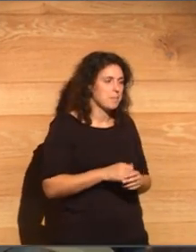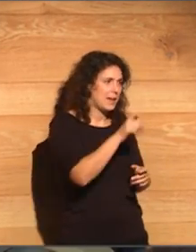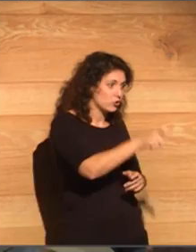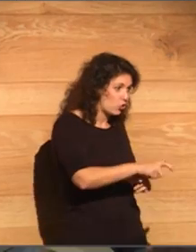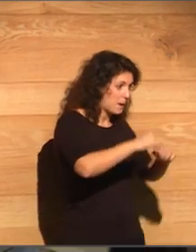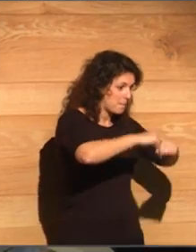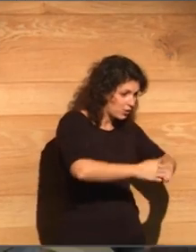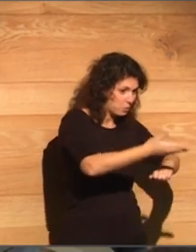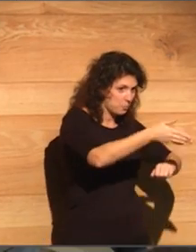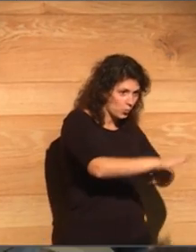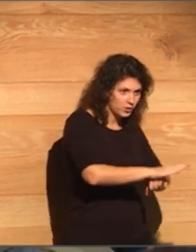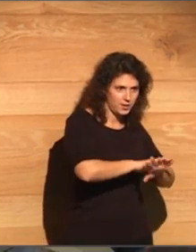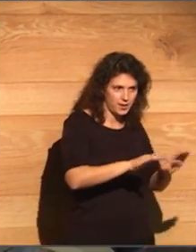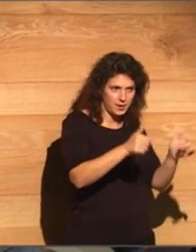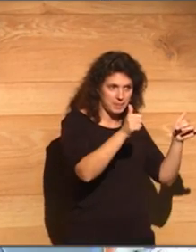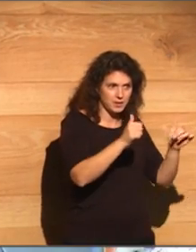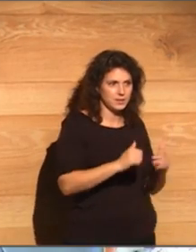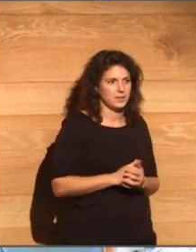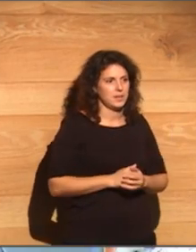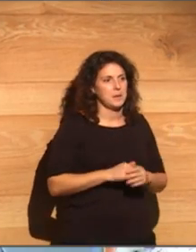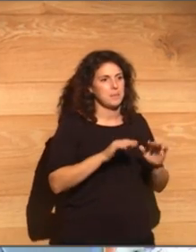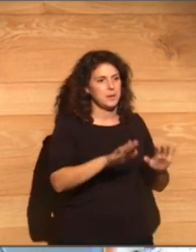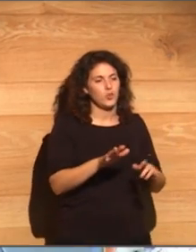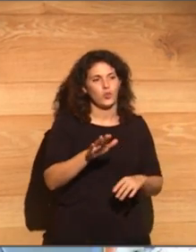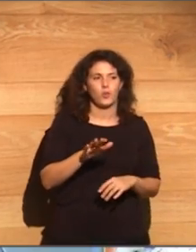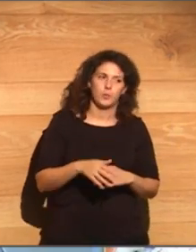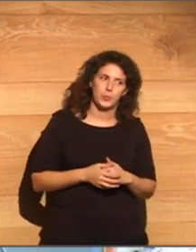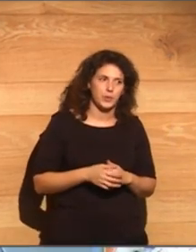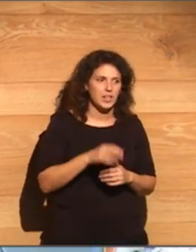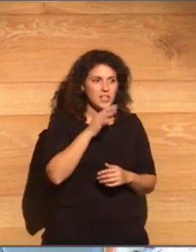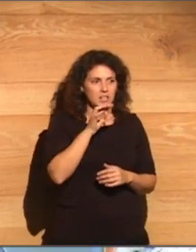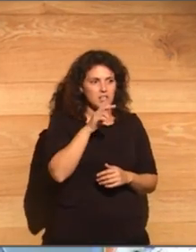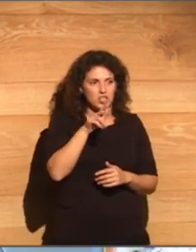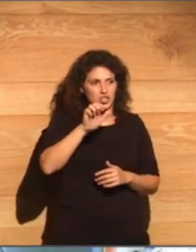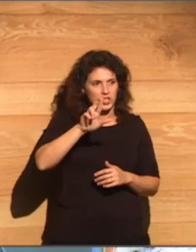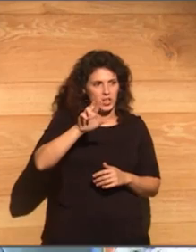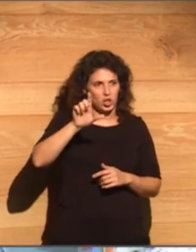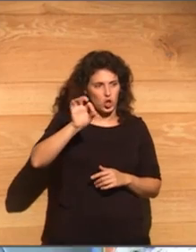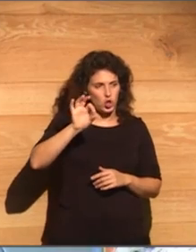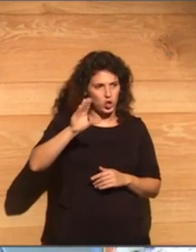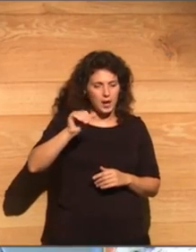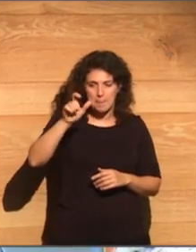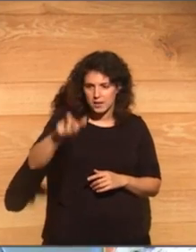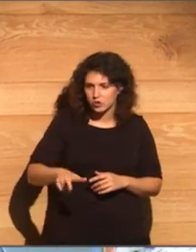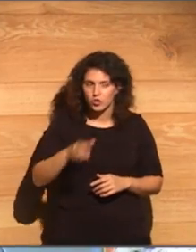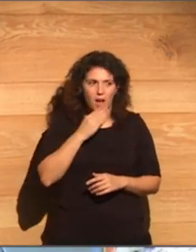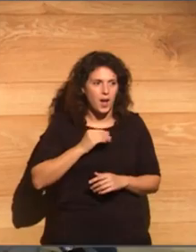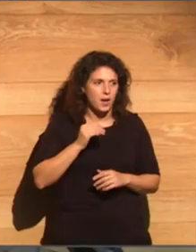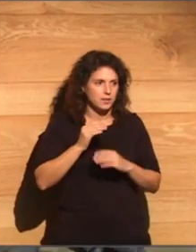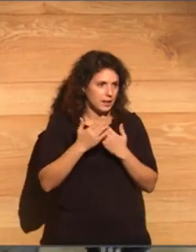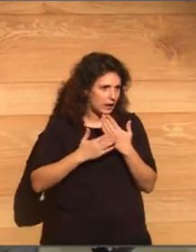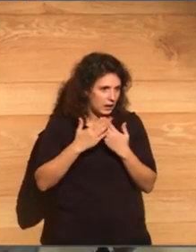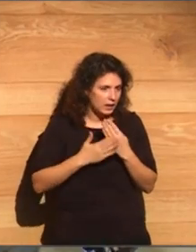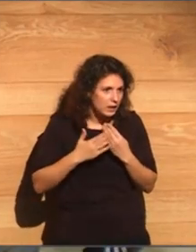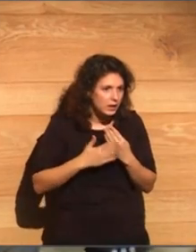que ha muerto, punto. Pero no, como nada. Nos colocas a no, por ser favor. Loca así. Bueno, escúchame. Que es un personaje súper querido en este programa. Por favor, se ha muerto